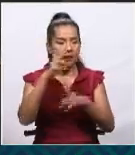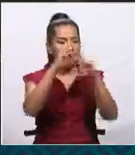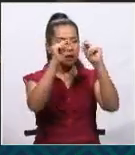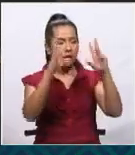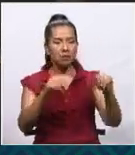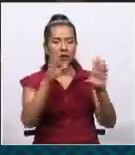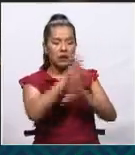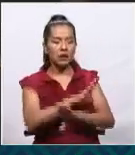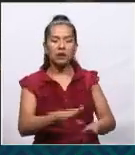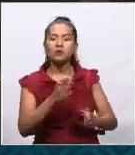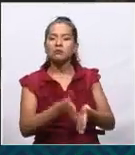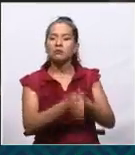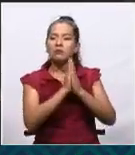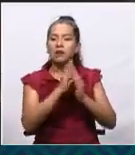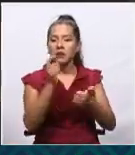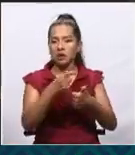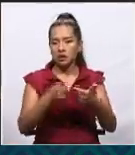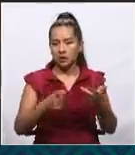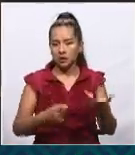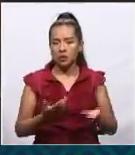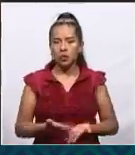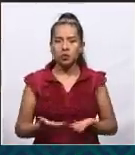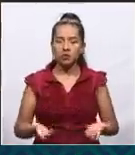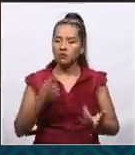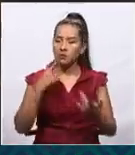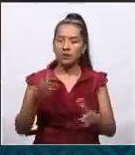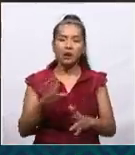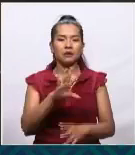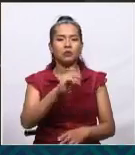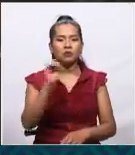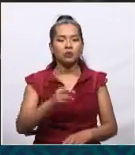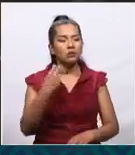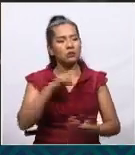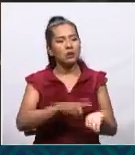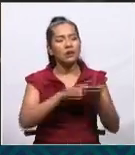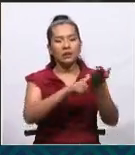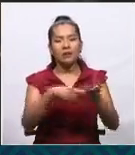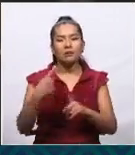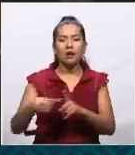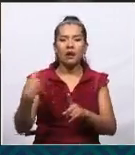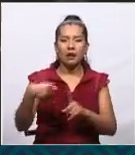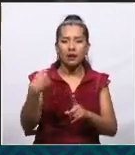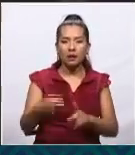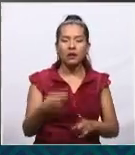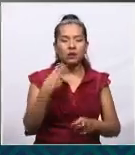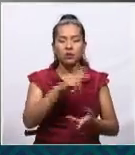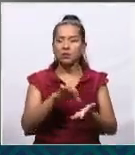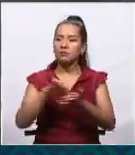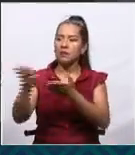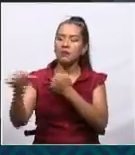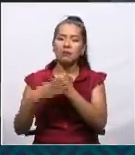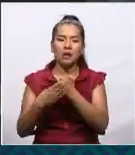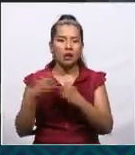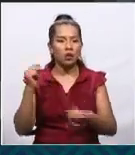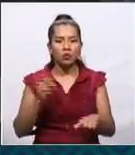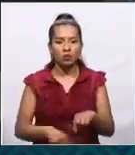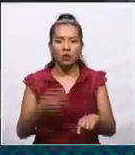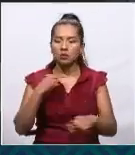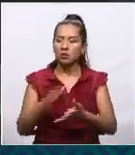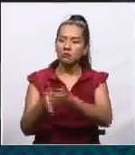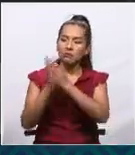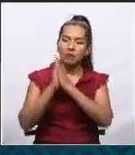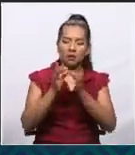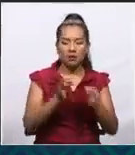del 50% no se ha hecho casi nada. Se debe los alquileres, no se ha podido ni juntar ni para el banco, ahorita estamos pidiendo